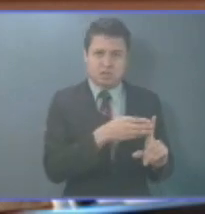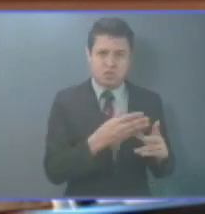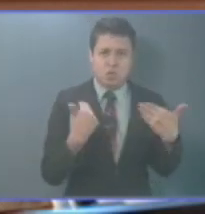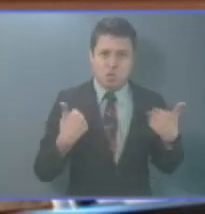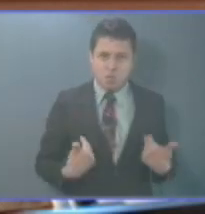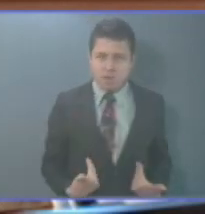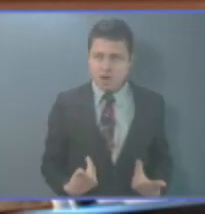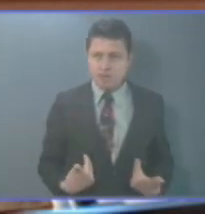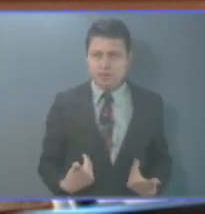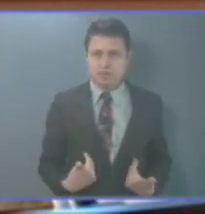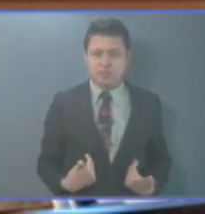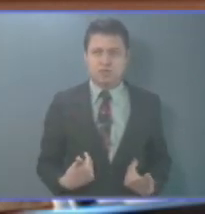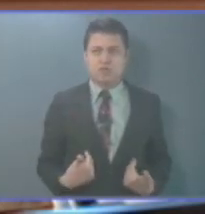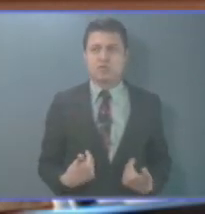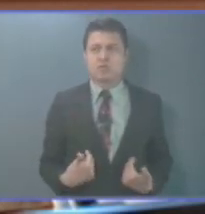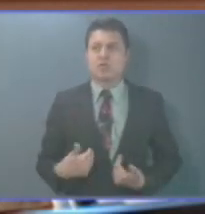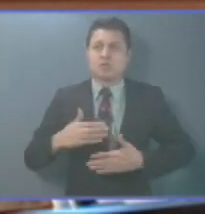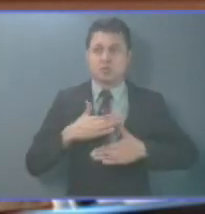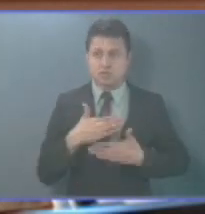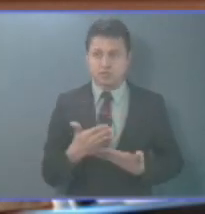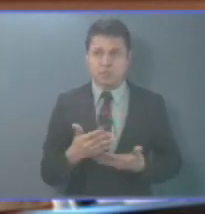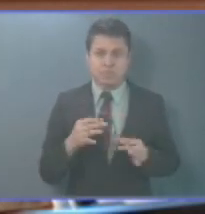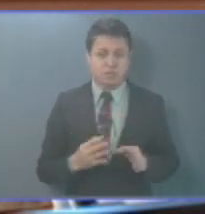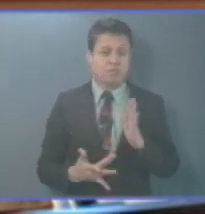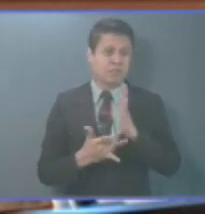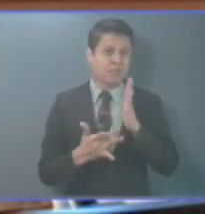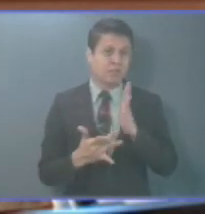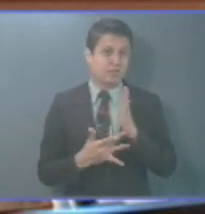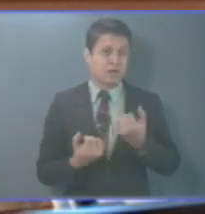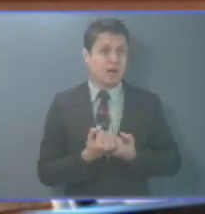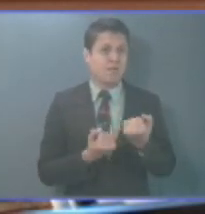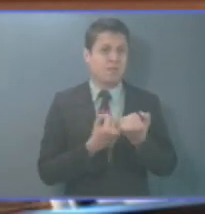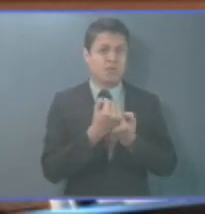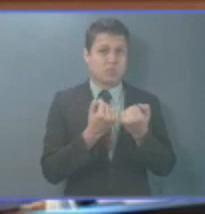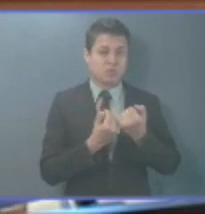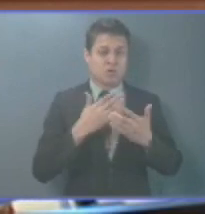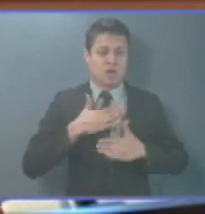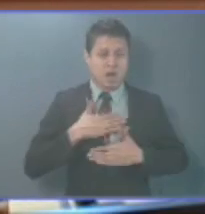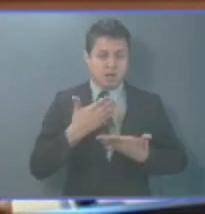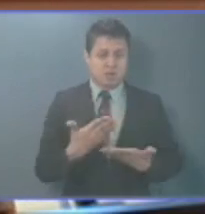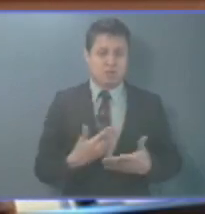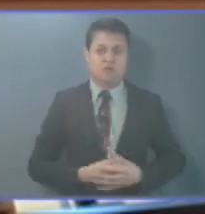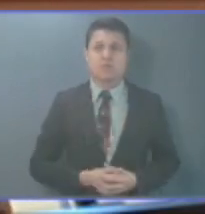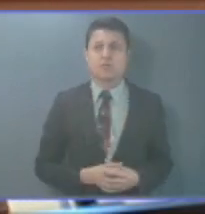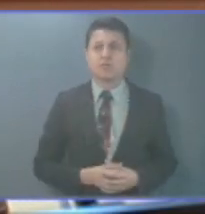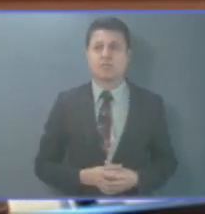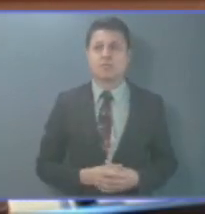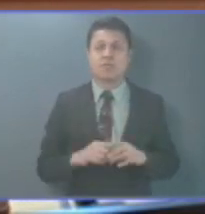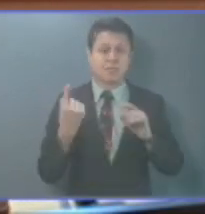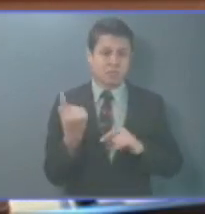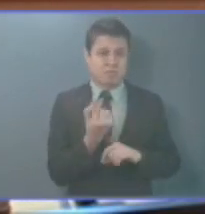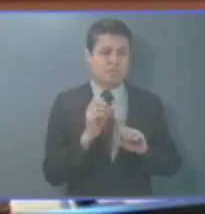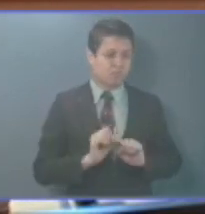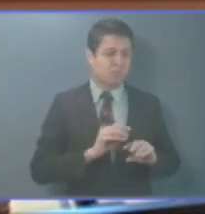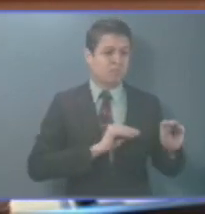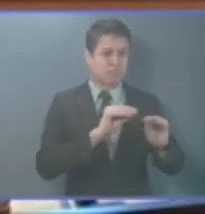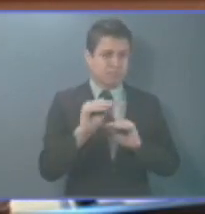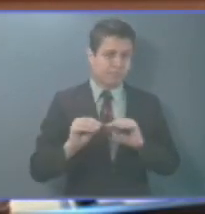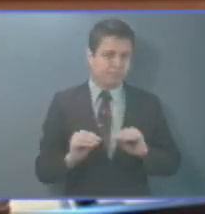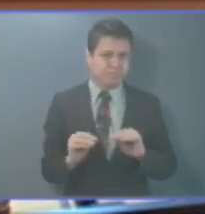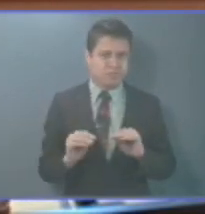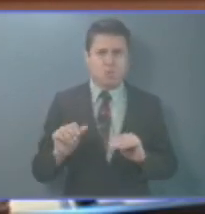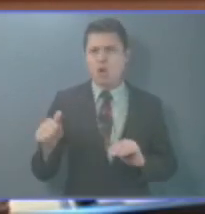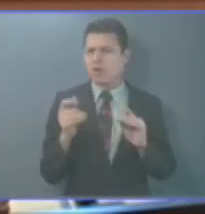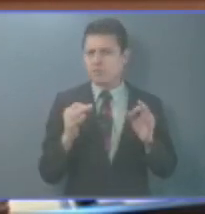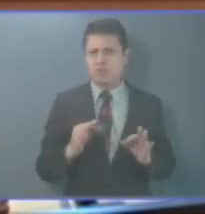e intermediarios, dispositivos y tecnologías de apoyo y ayudas para la movilidad de calidad,